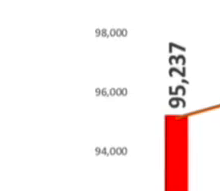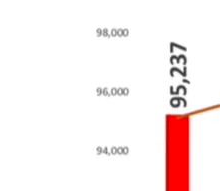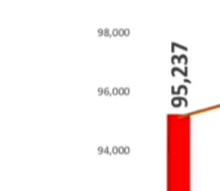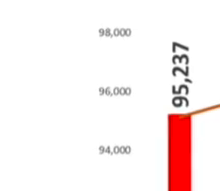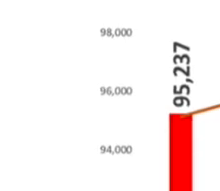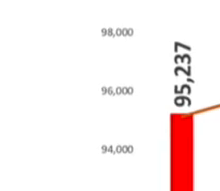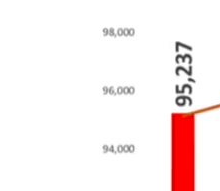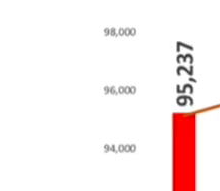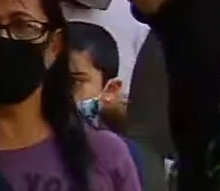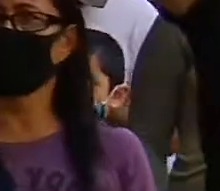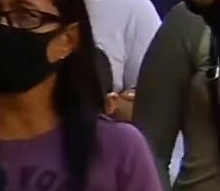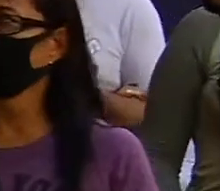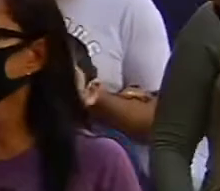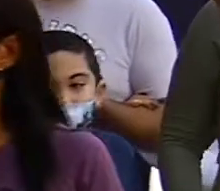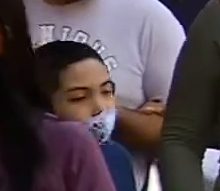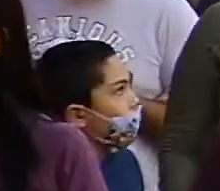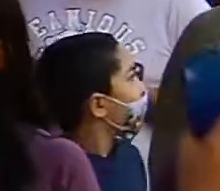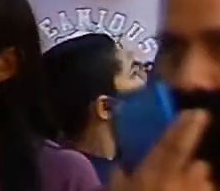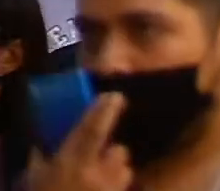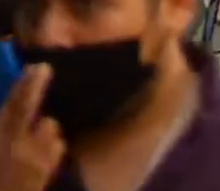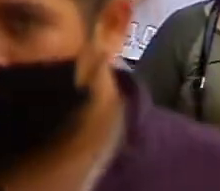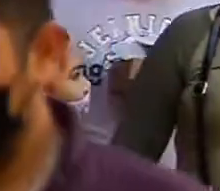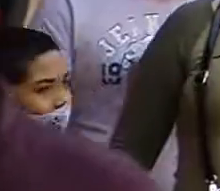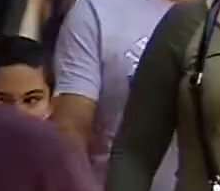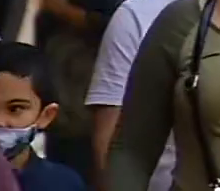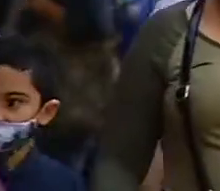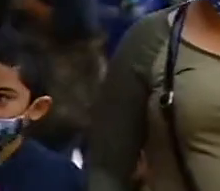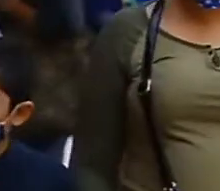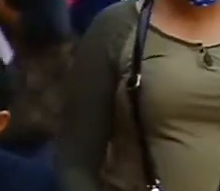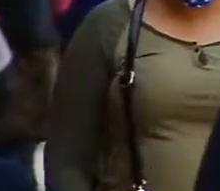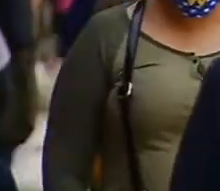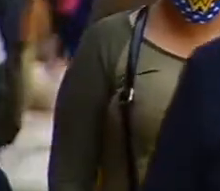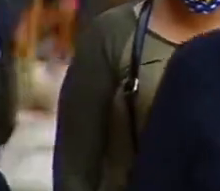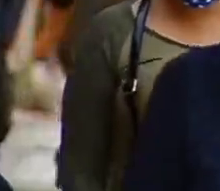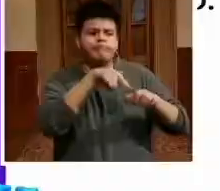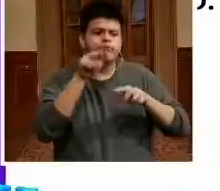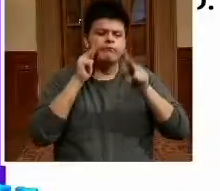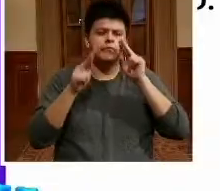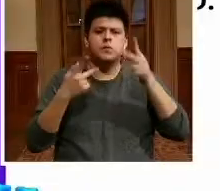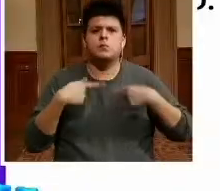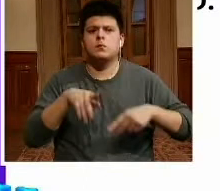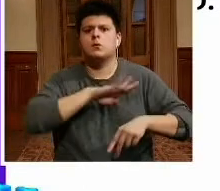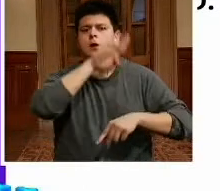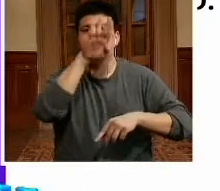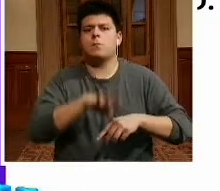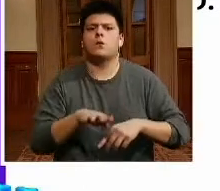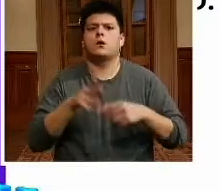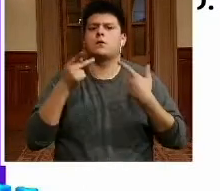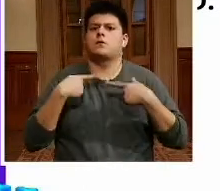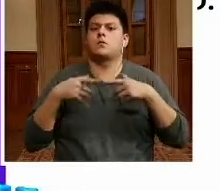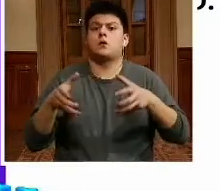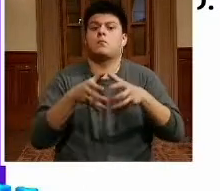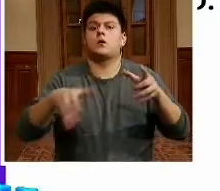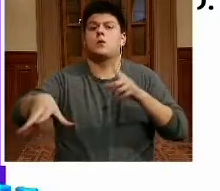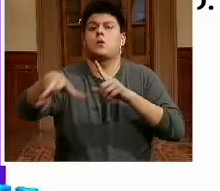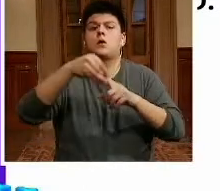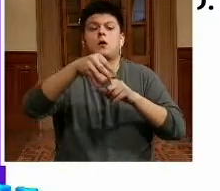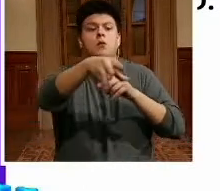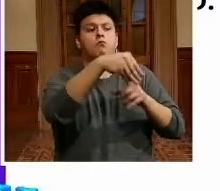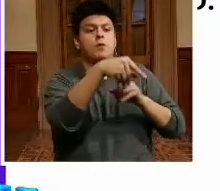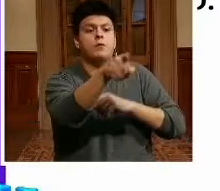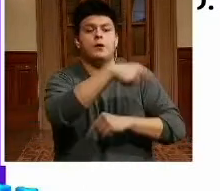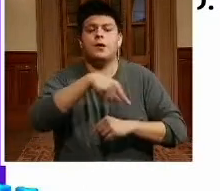620 personas que han dado positivo a la prueba del sars scott 2 el 52% de los pacientes que